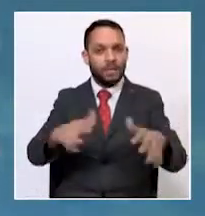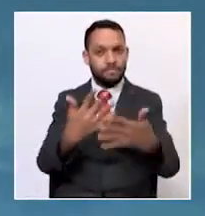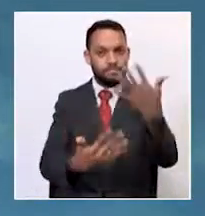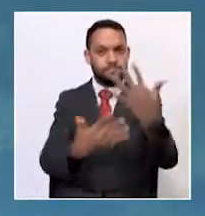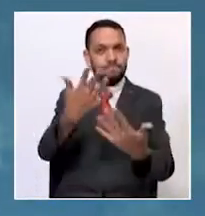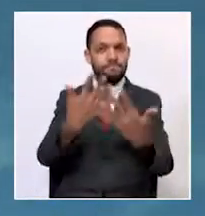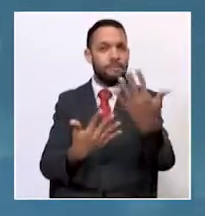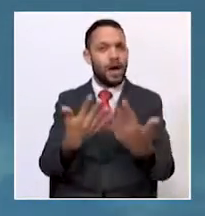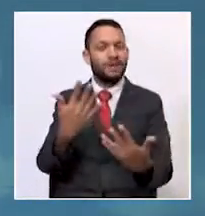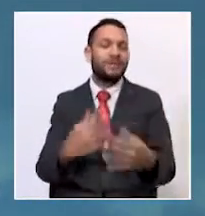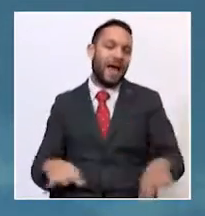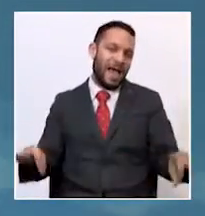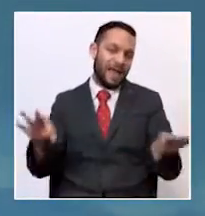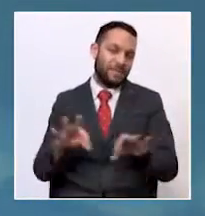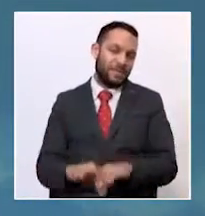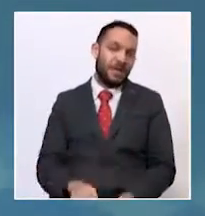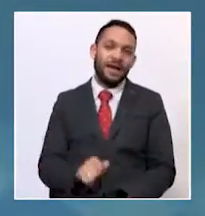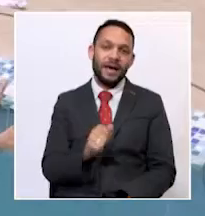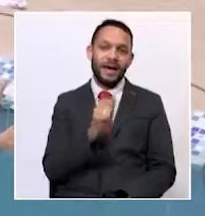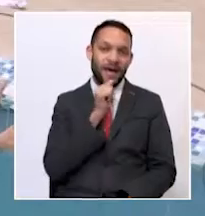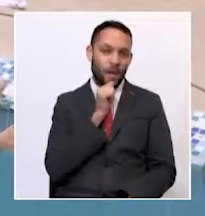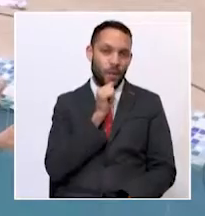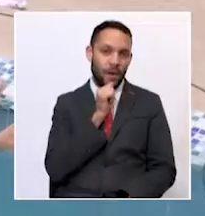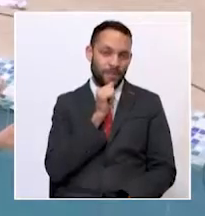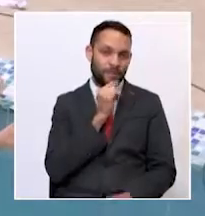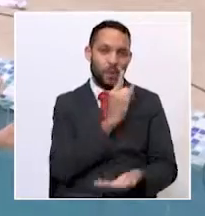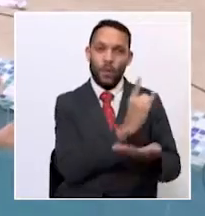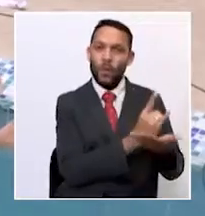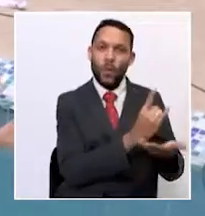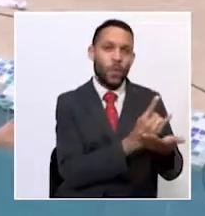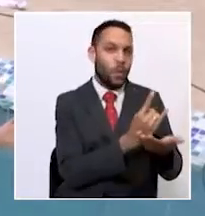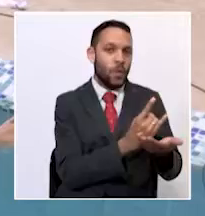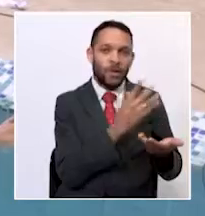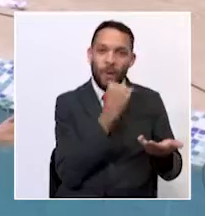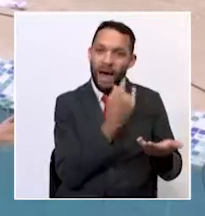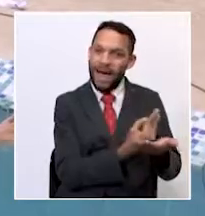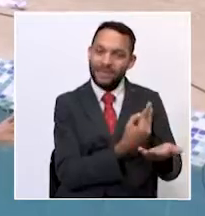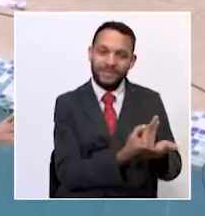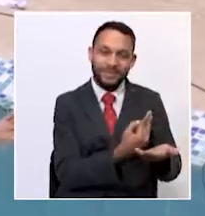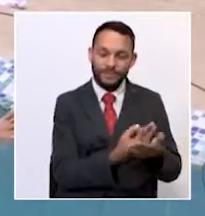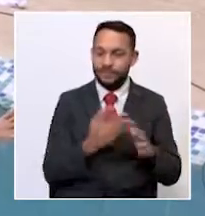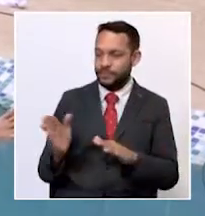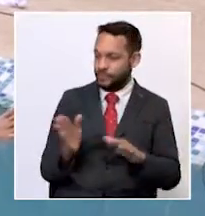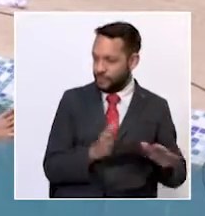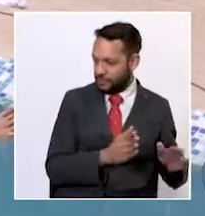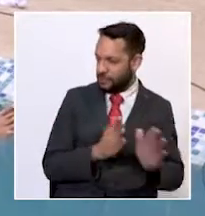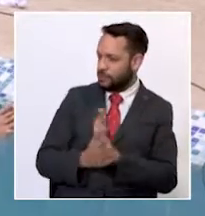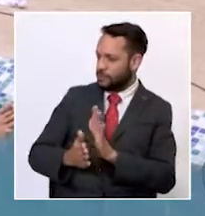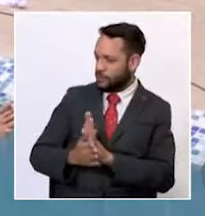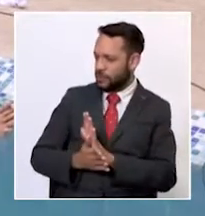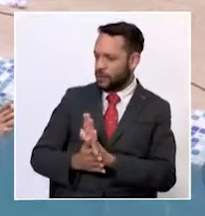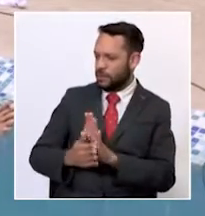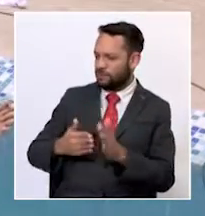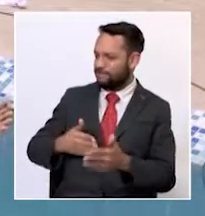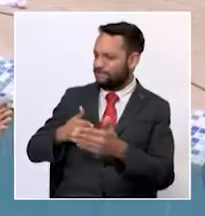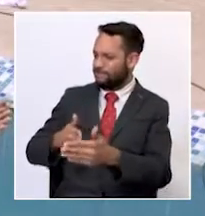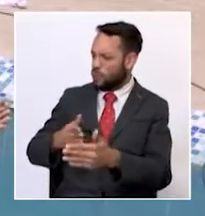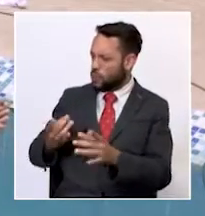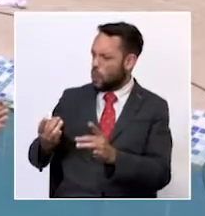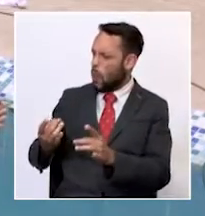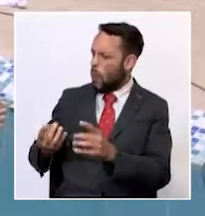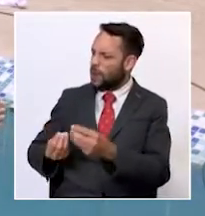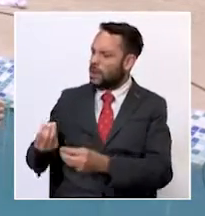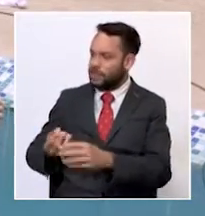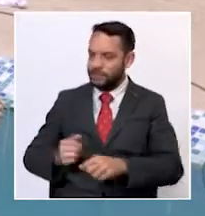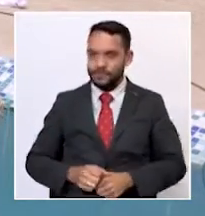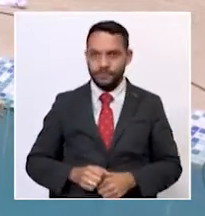Ah, es que lo está haciendo en el agua. La limitante del dolor, ¿cómo es, doctor Diego? La resistencia que hay aquí